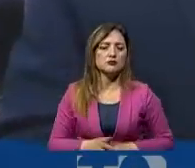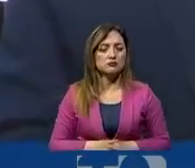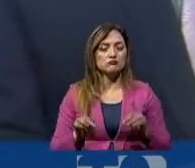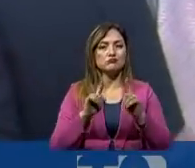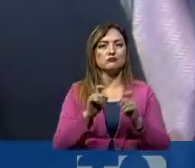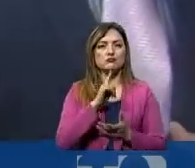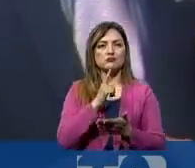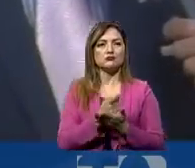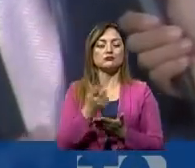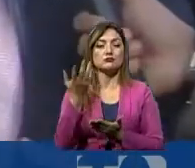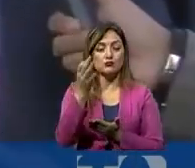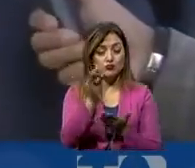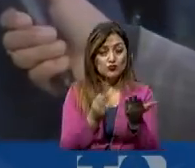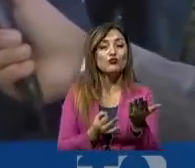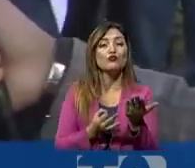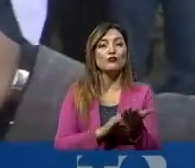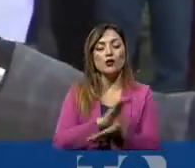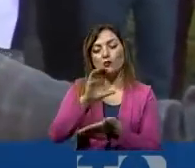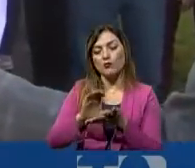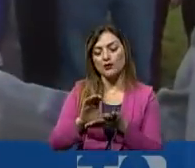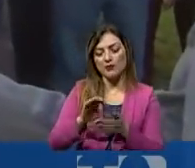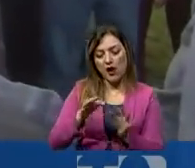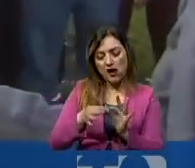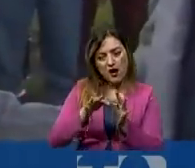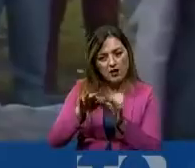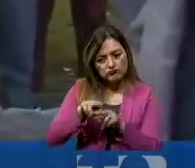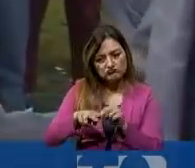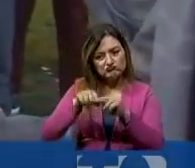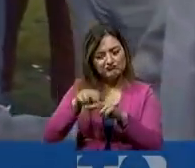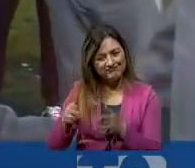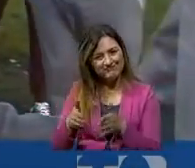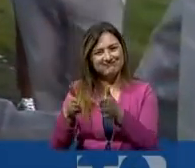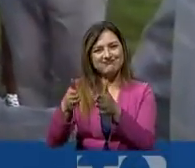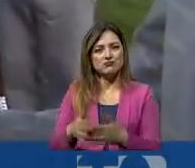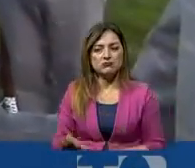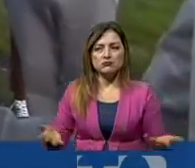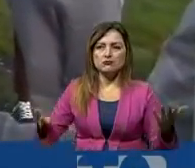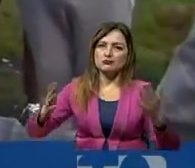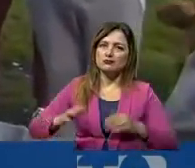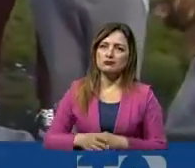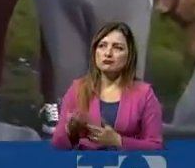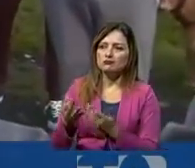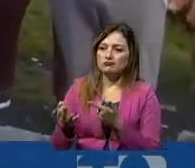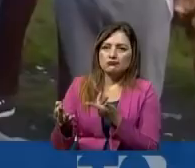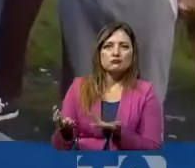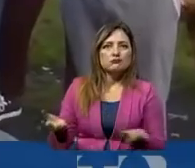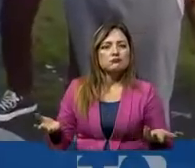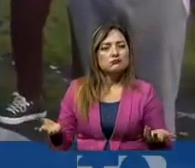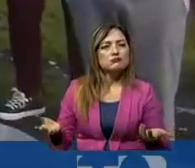en realidad, pues el presupuesto estuvo destinado para esta avenida, como puede usted observar. Pero lastimosamente no tenemos